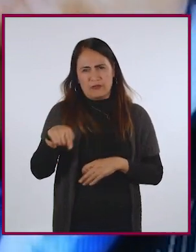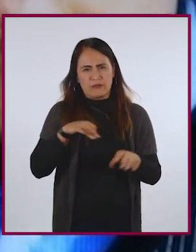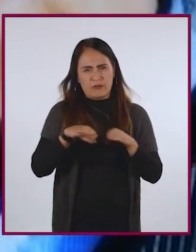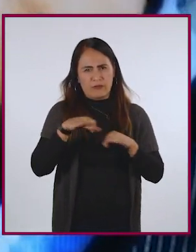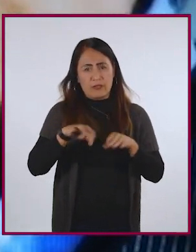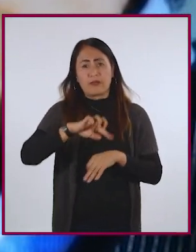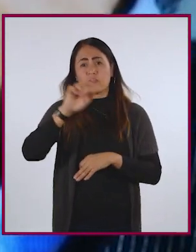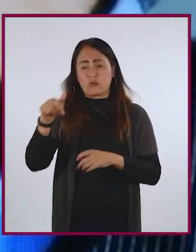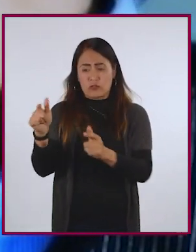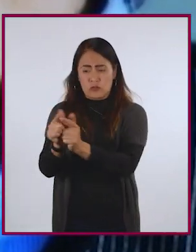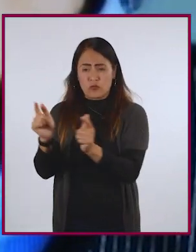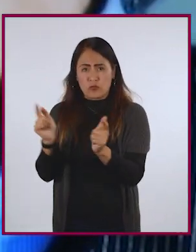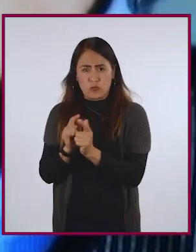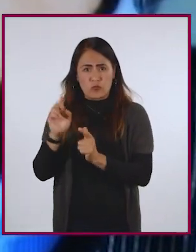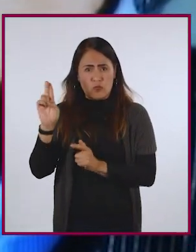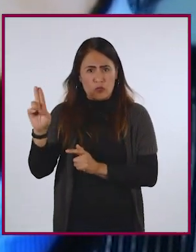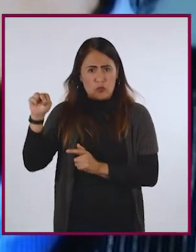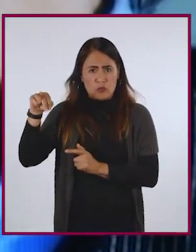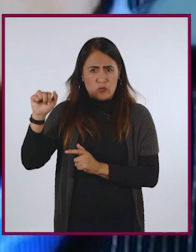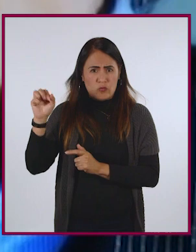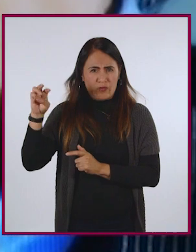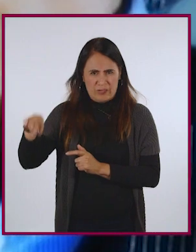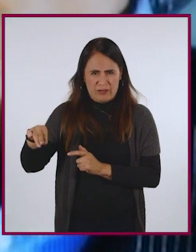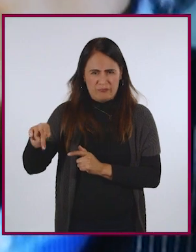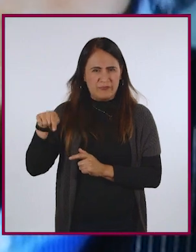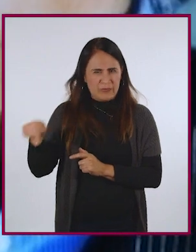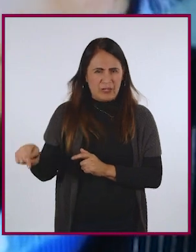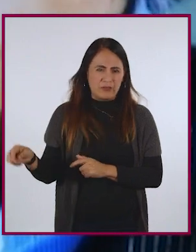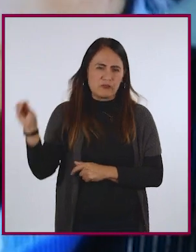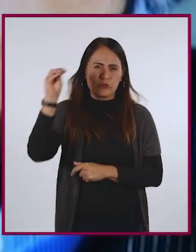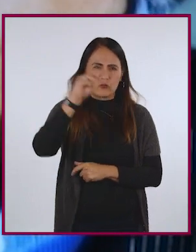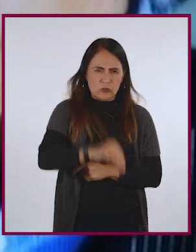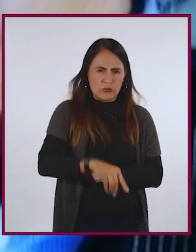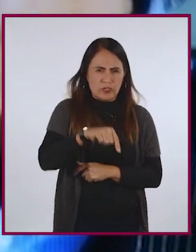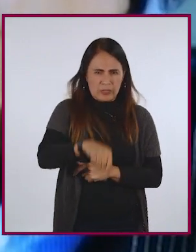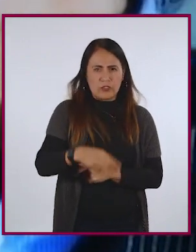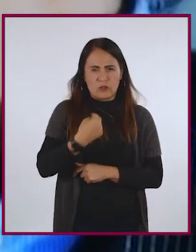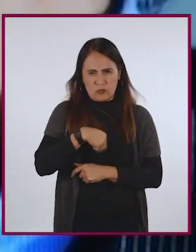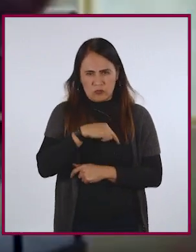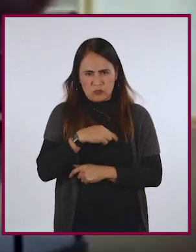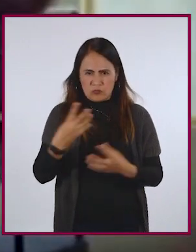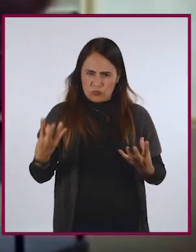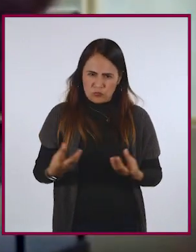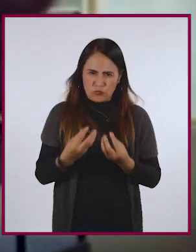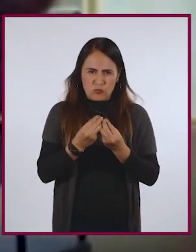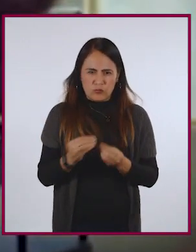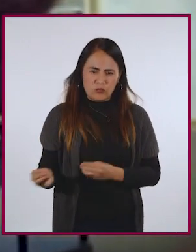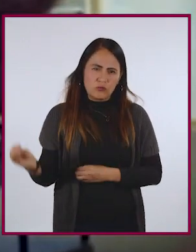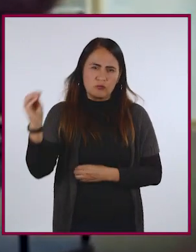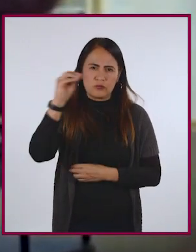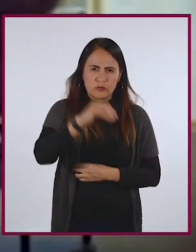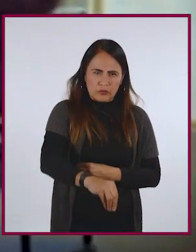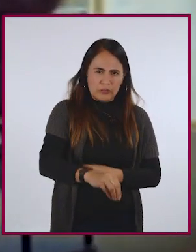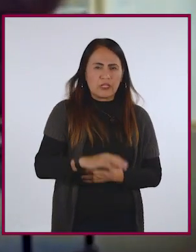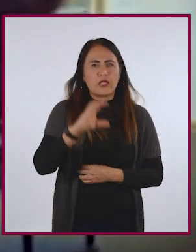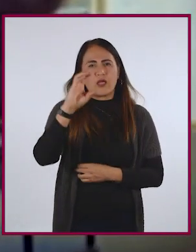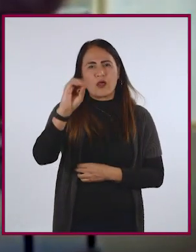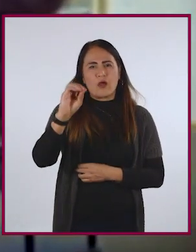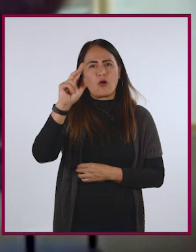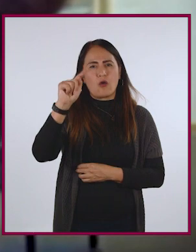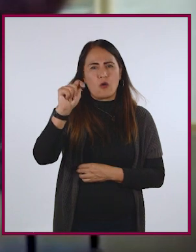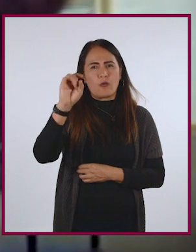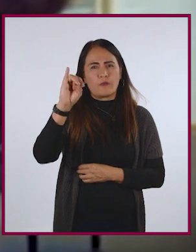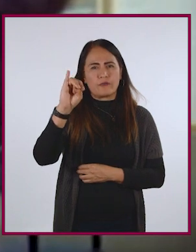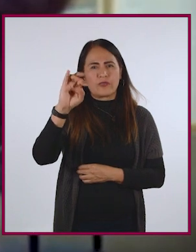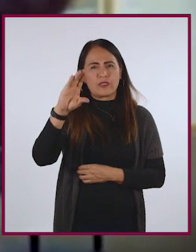llega un grupo de la UNAM, del Instituto de Astronomía de la UNAM, donde venimos nosotros, fundamentalmente los